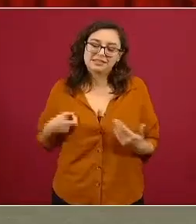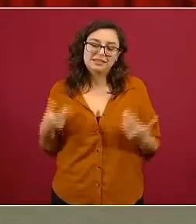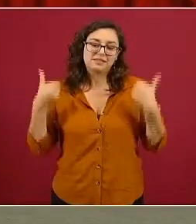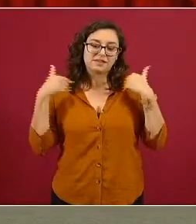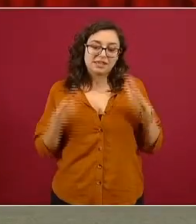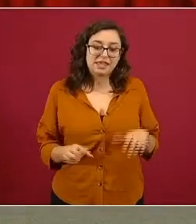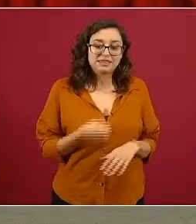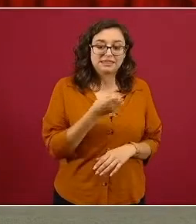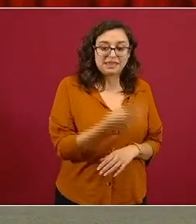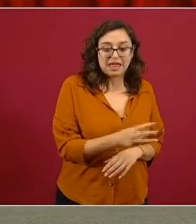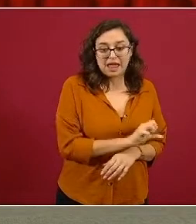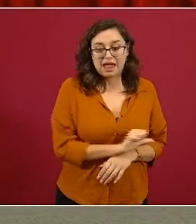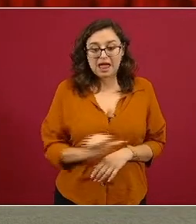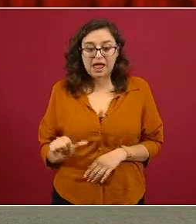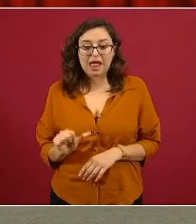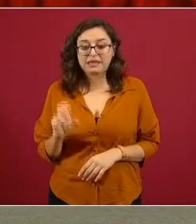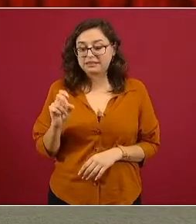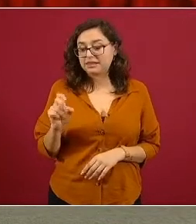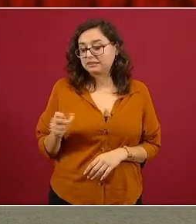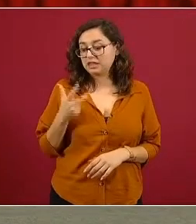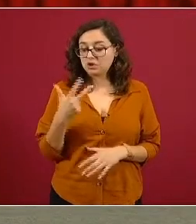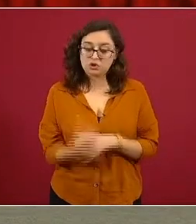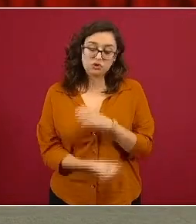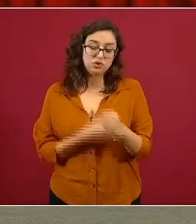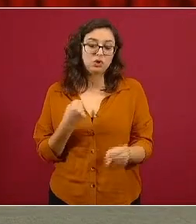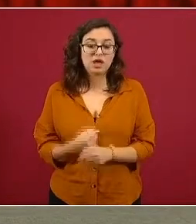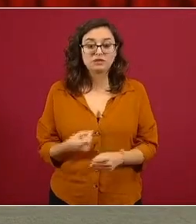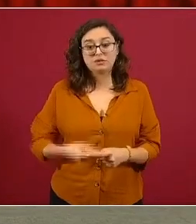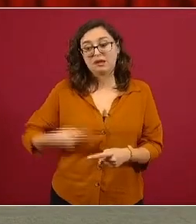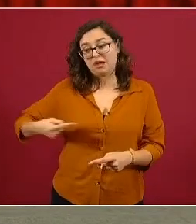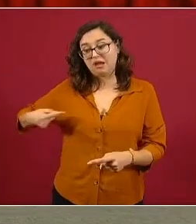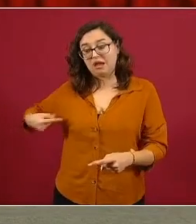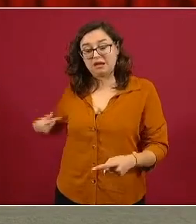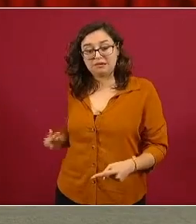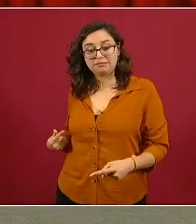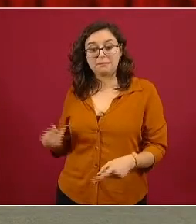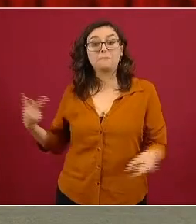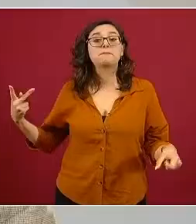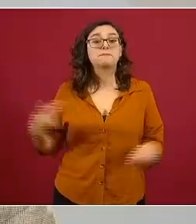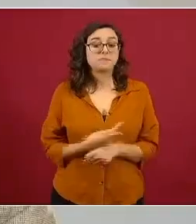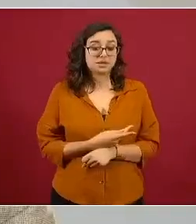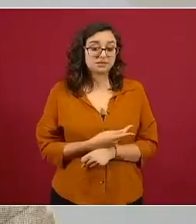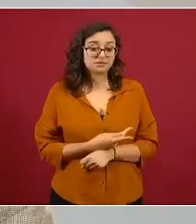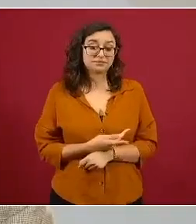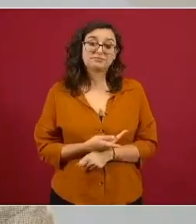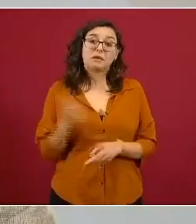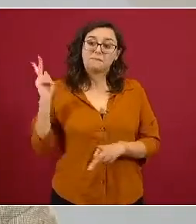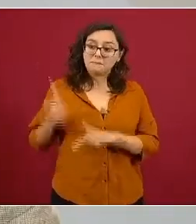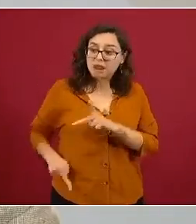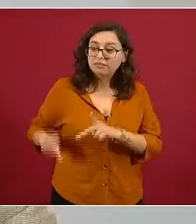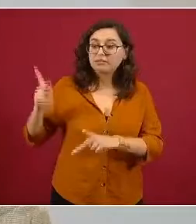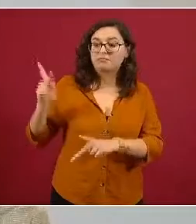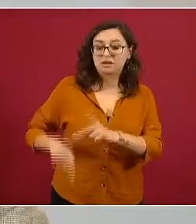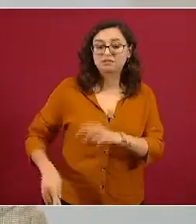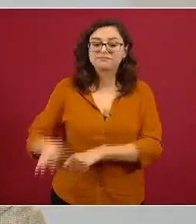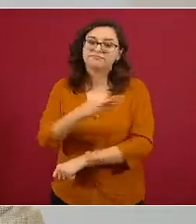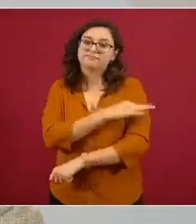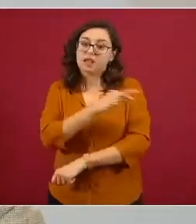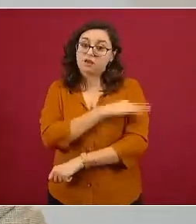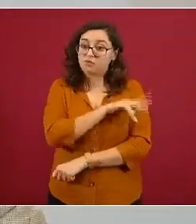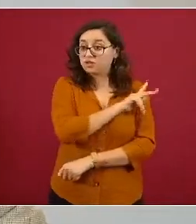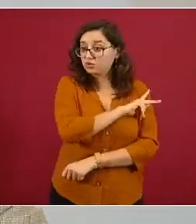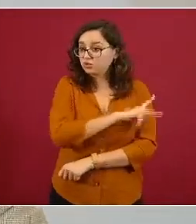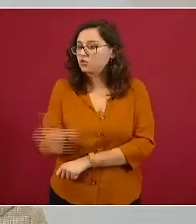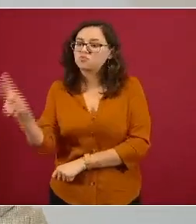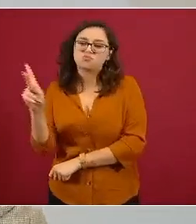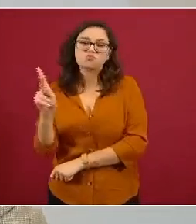desde 3 hasta 38 años atrás. Esto habla de hoyos, deficiencias en la cobertura